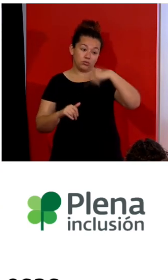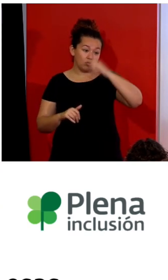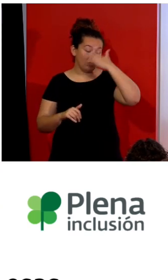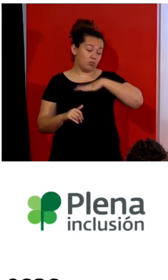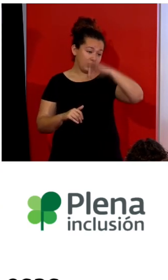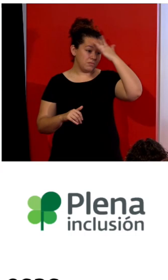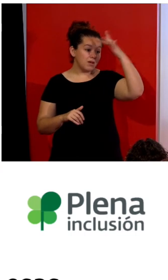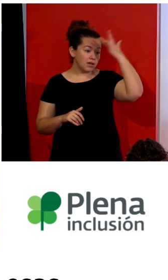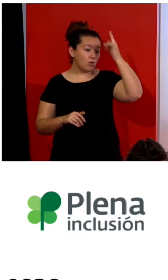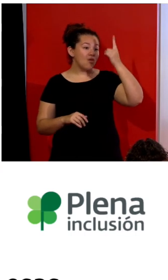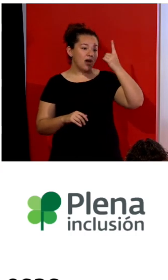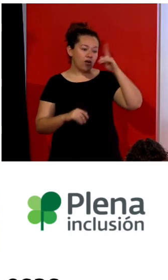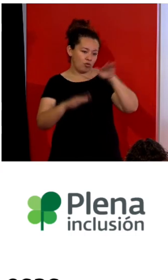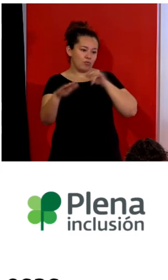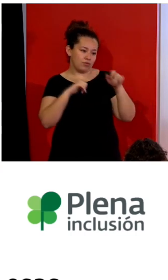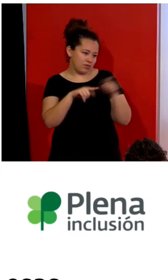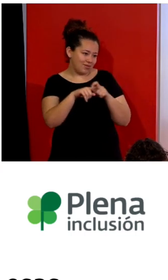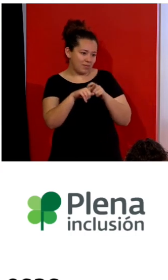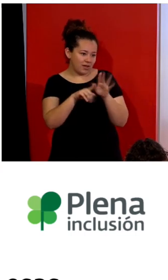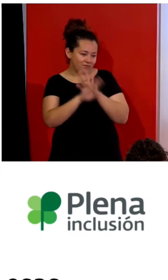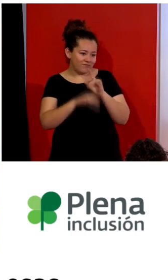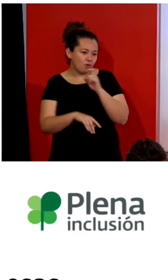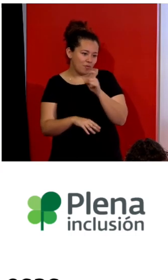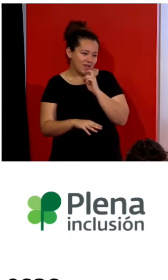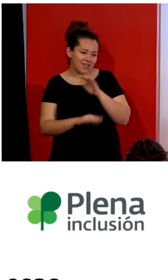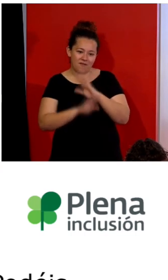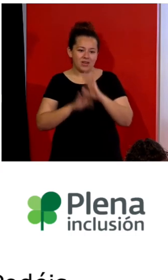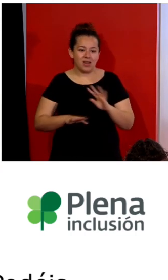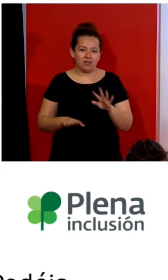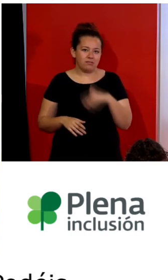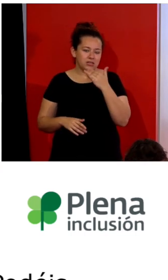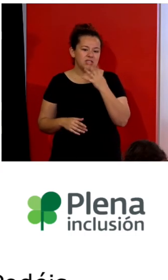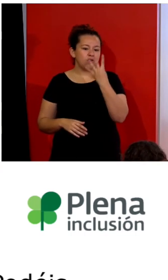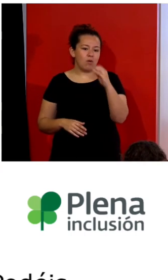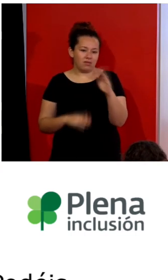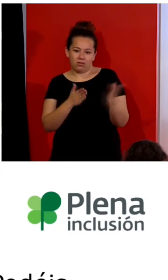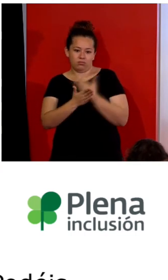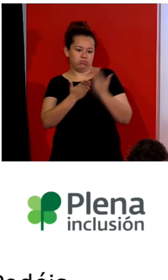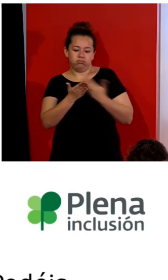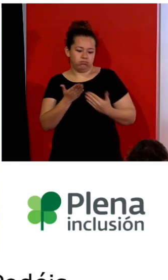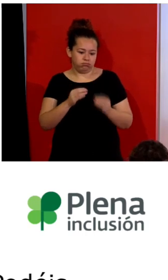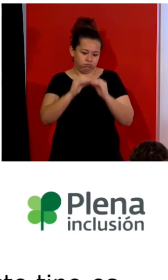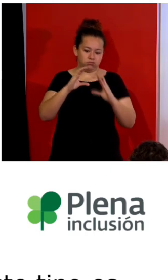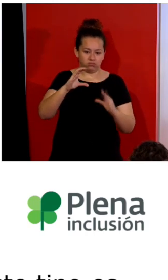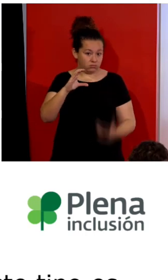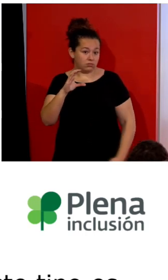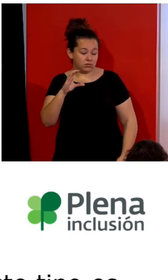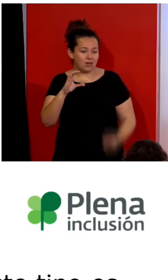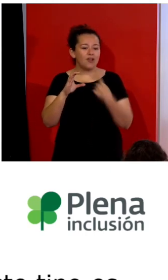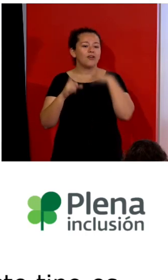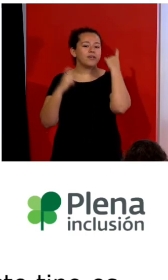una convocatoria de este tipo es complicada y al final se nos iban a como 40 páginas o así, ¿no? Entonces, bueno, pero sí que intentábamos